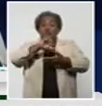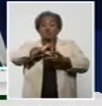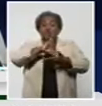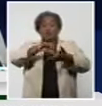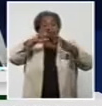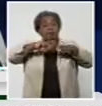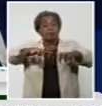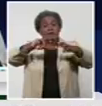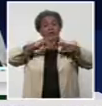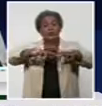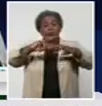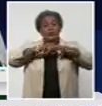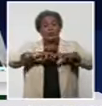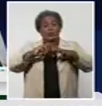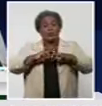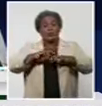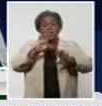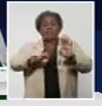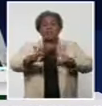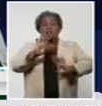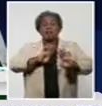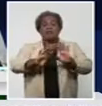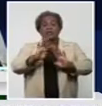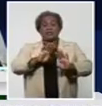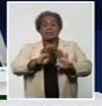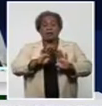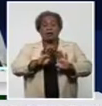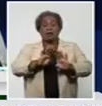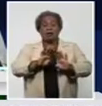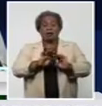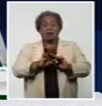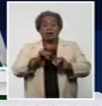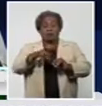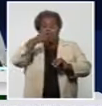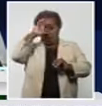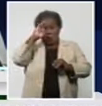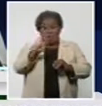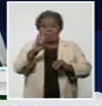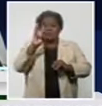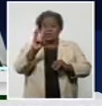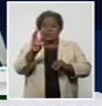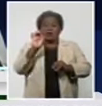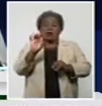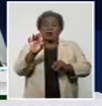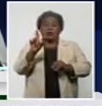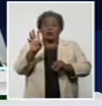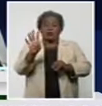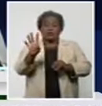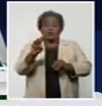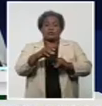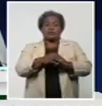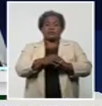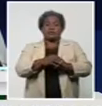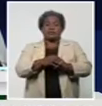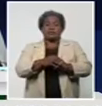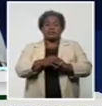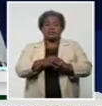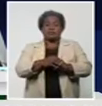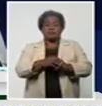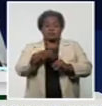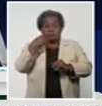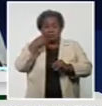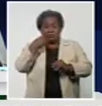Investigaciones de la Defensa Civil de nuestro país, 314 muestras. Como ves, en todo se ha